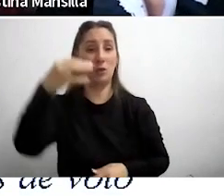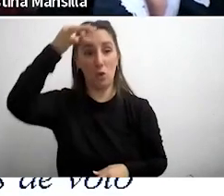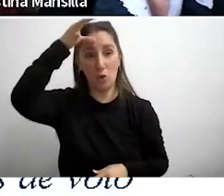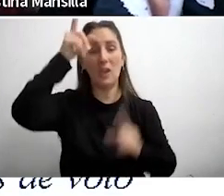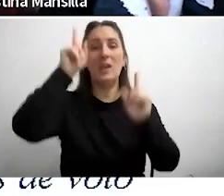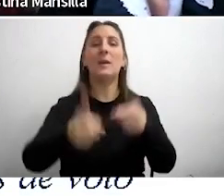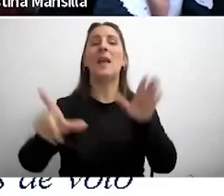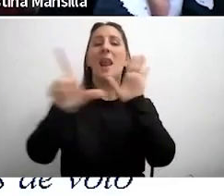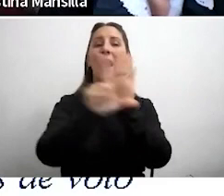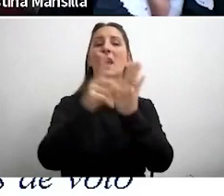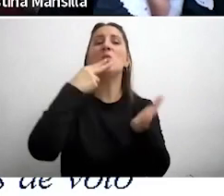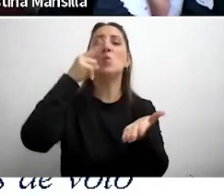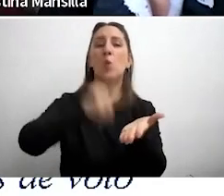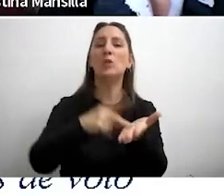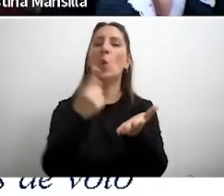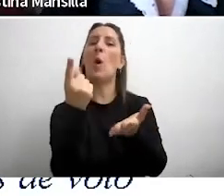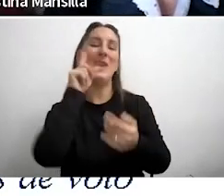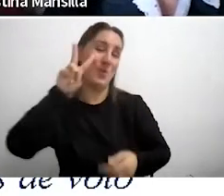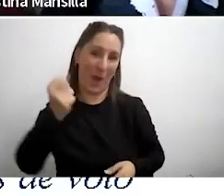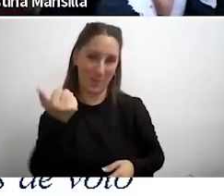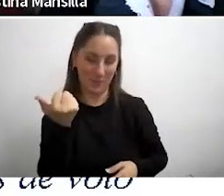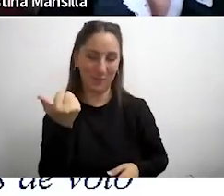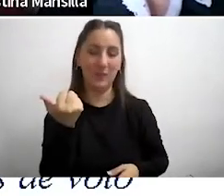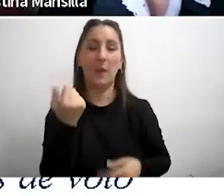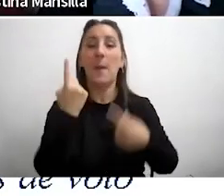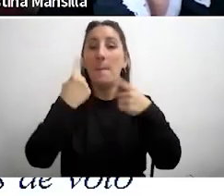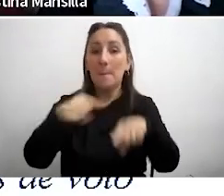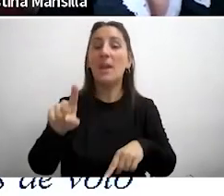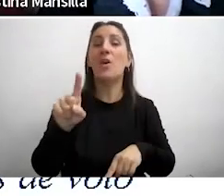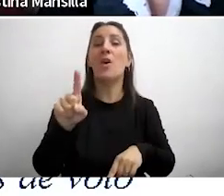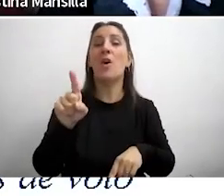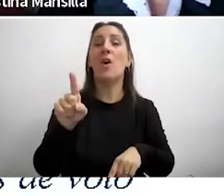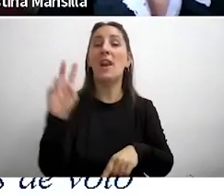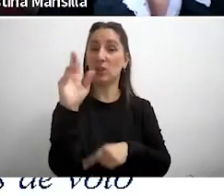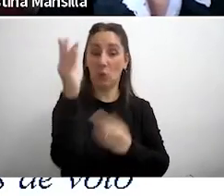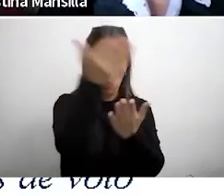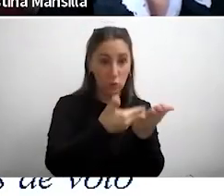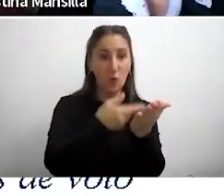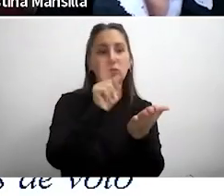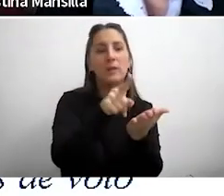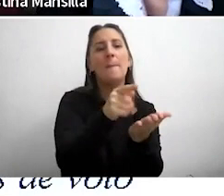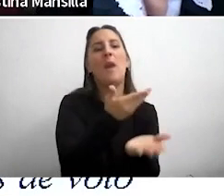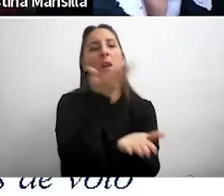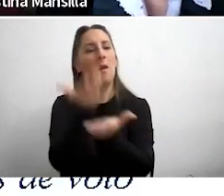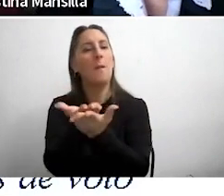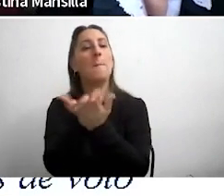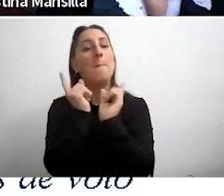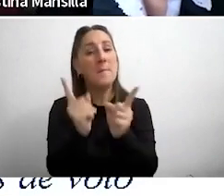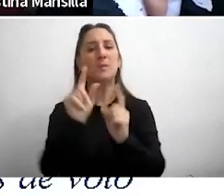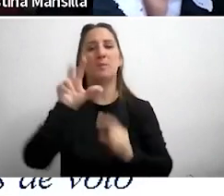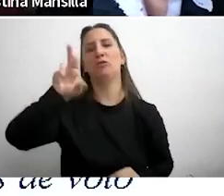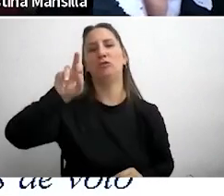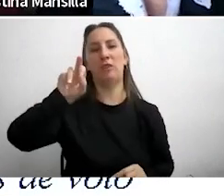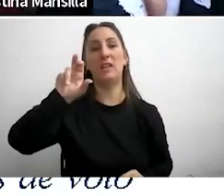Ley de Impuesto al Valor Agregado, pero acompaña a esta resolución también publicada el mismo 30